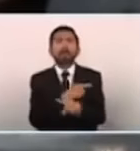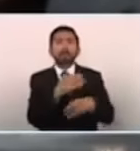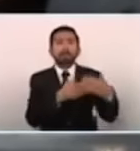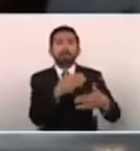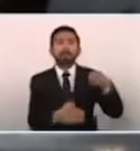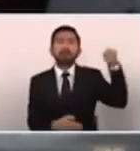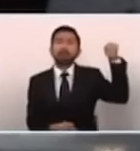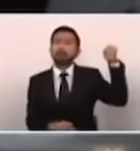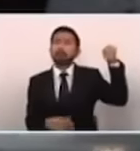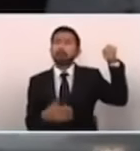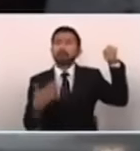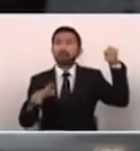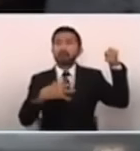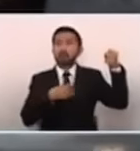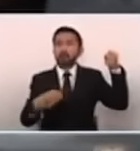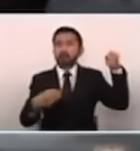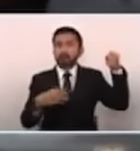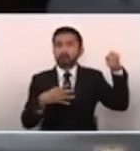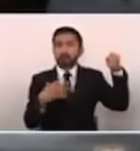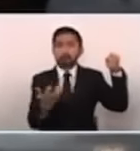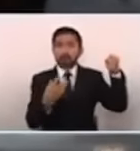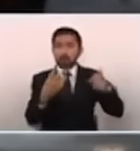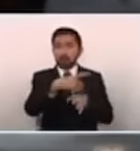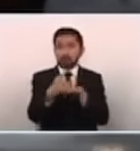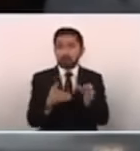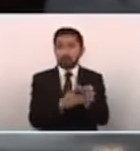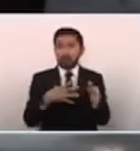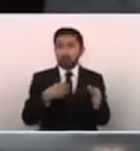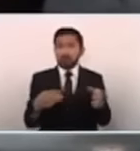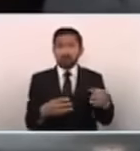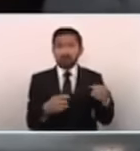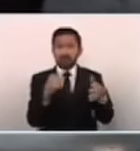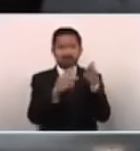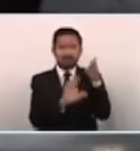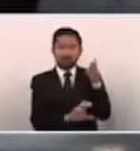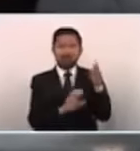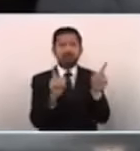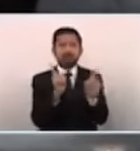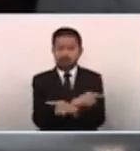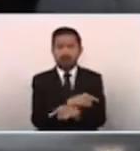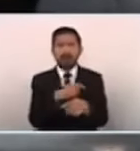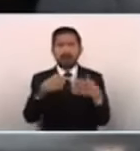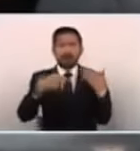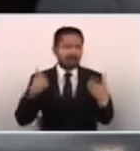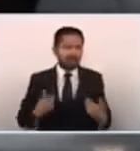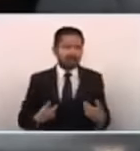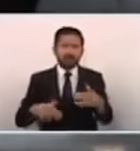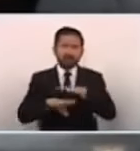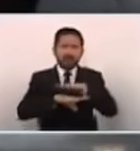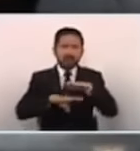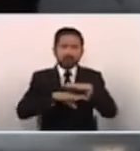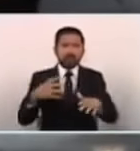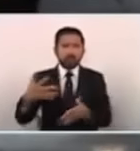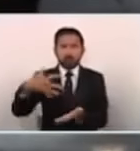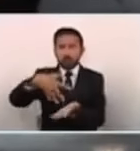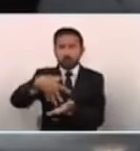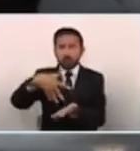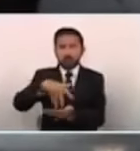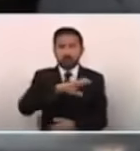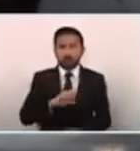trámite, incluso, como ya les gusta a estos diputados, se puede cambiar la misma constitución, se pueden cambiar los derechos fundamentales de los